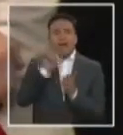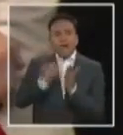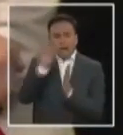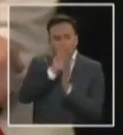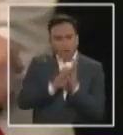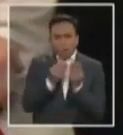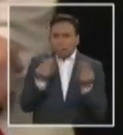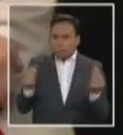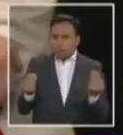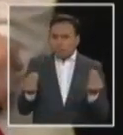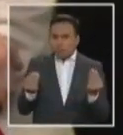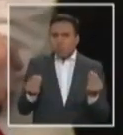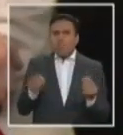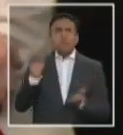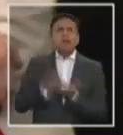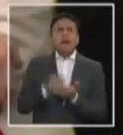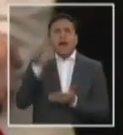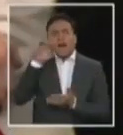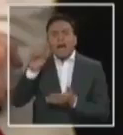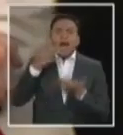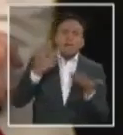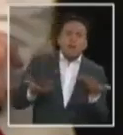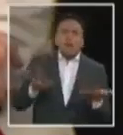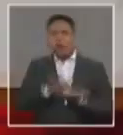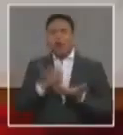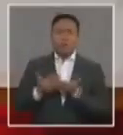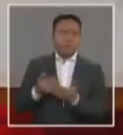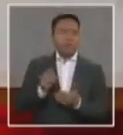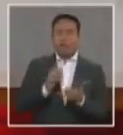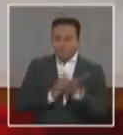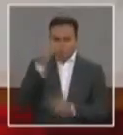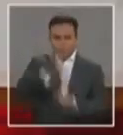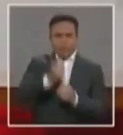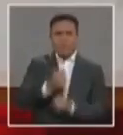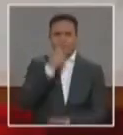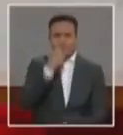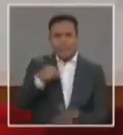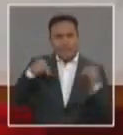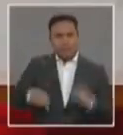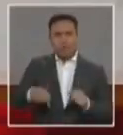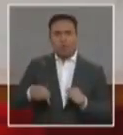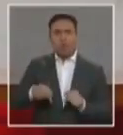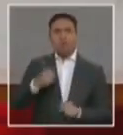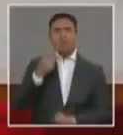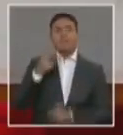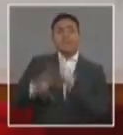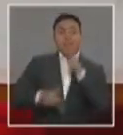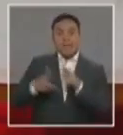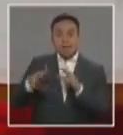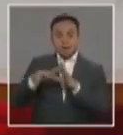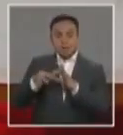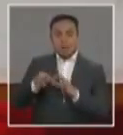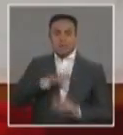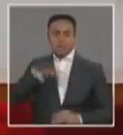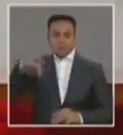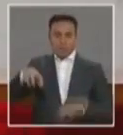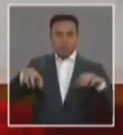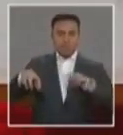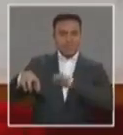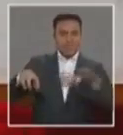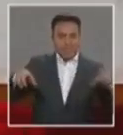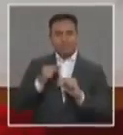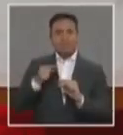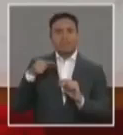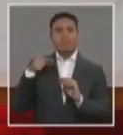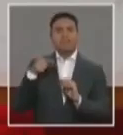mucho asidero y que también yo creo que ahí la dirección del trabajo va a tener que actual no que también reclamar y los trabajadores